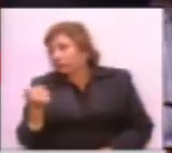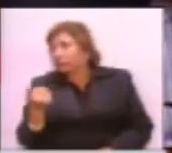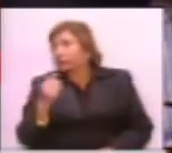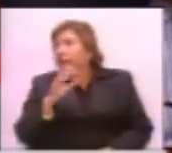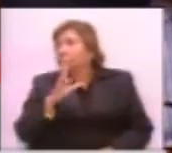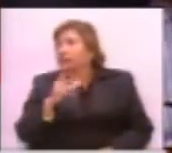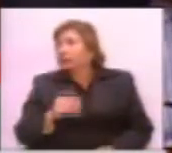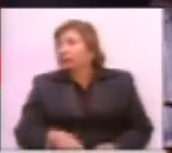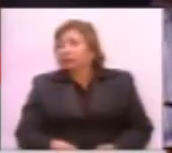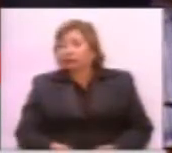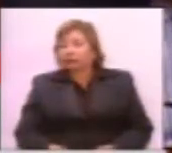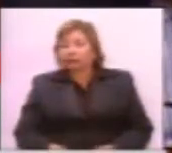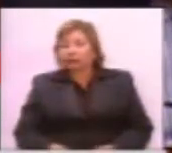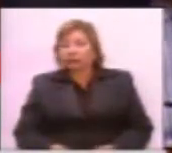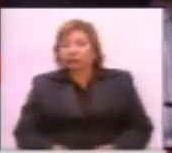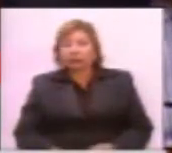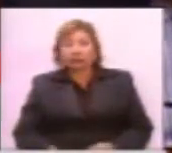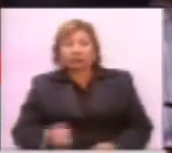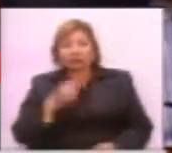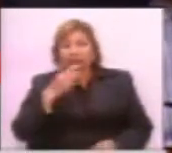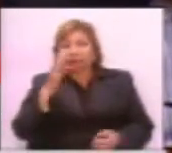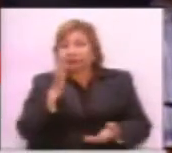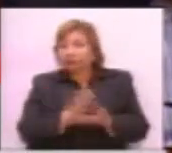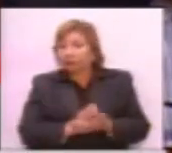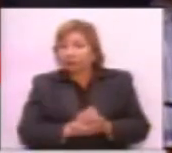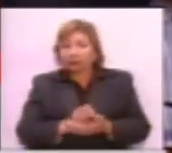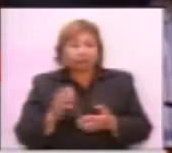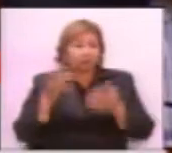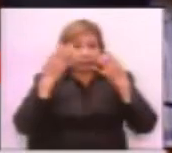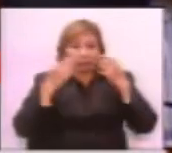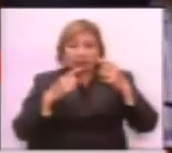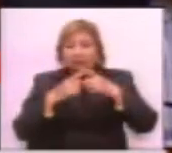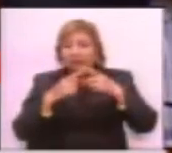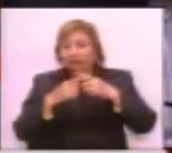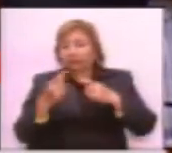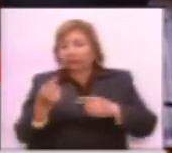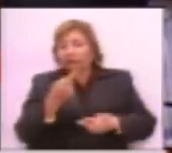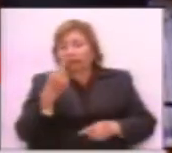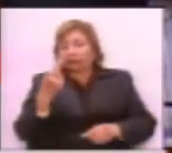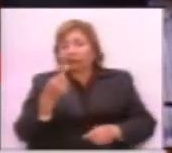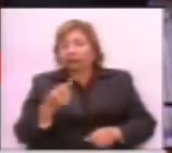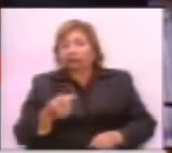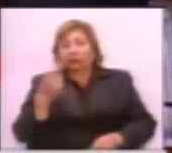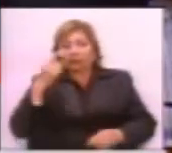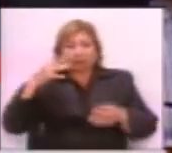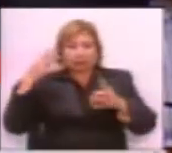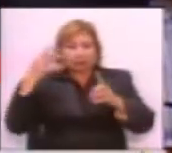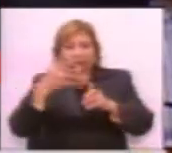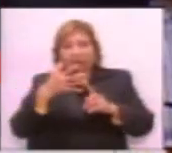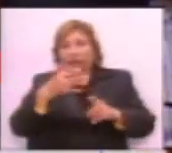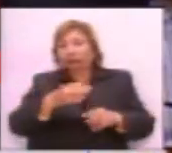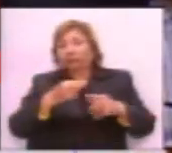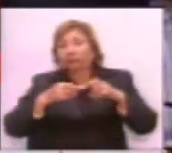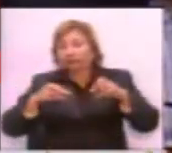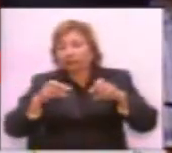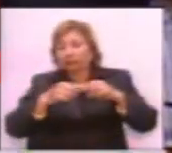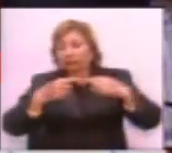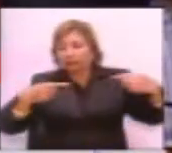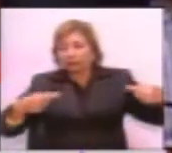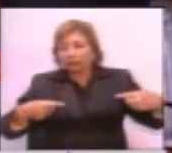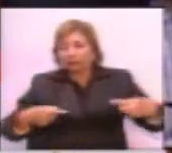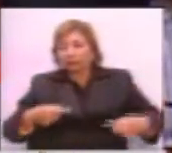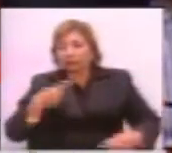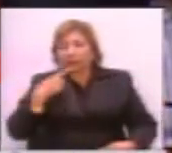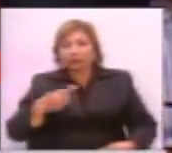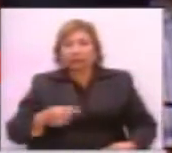delincuentes. Y cuando se deslinda con el terrorismo, no utilicen a los terroristas para atacar a los parlamentarios de oposición,